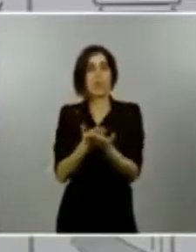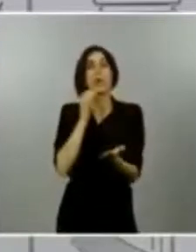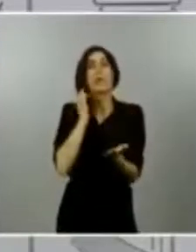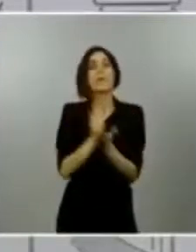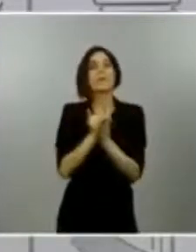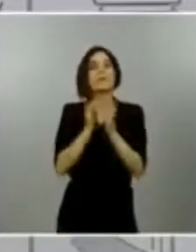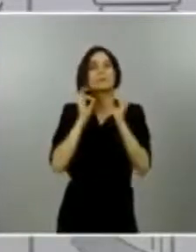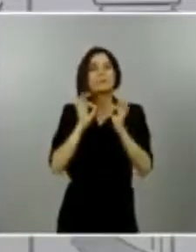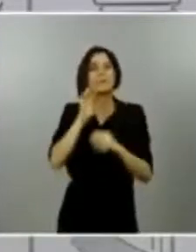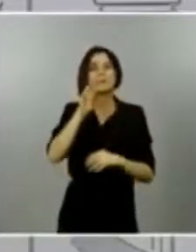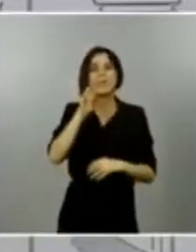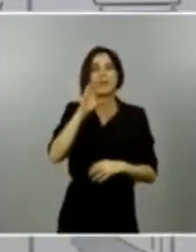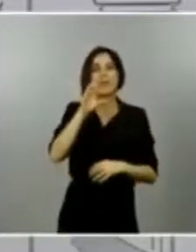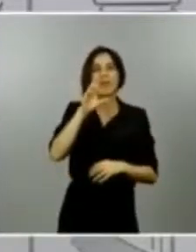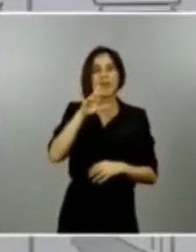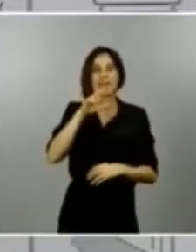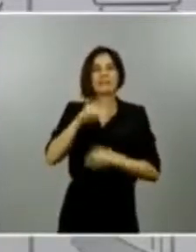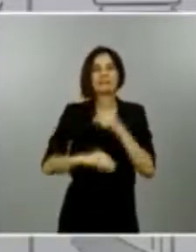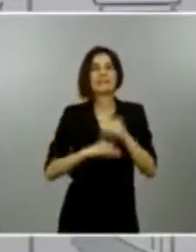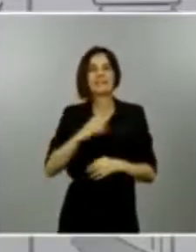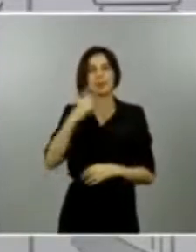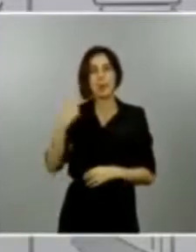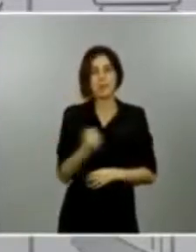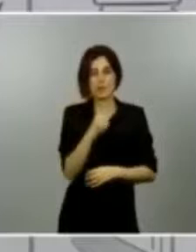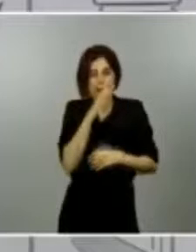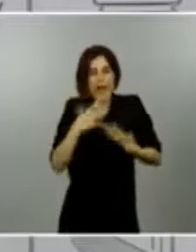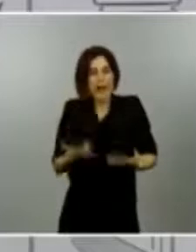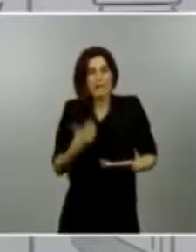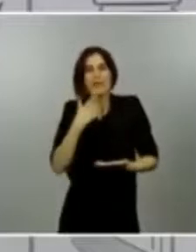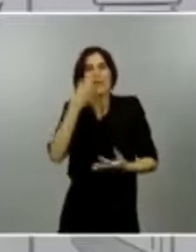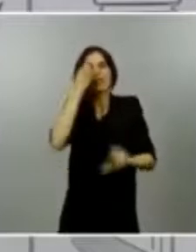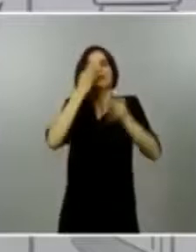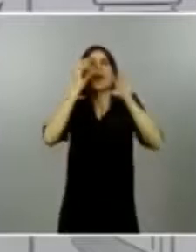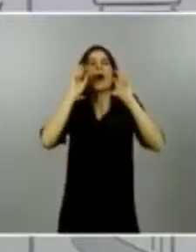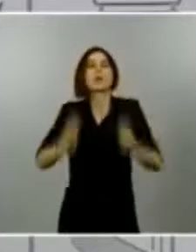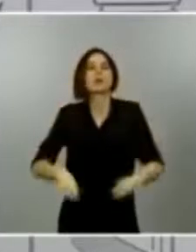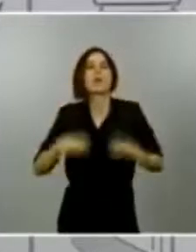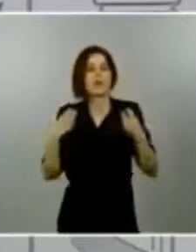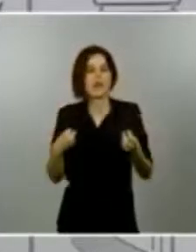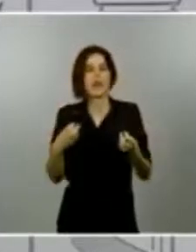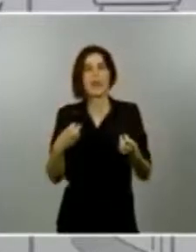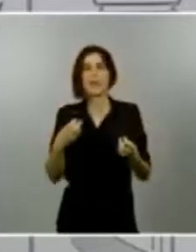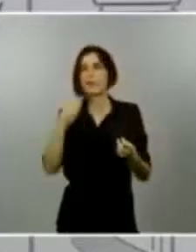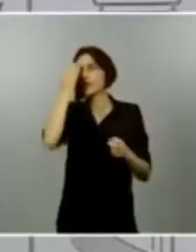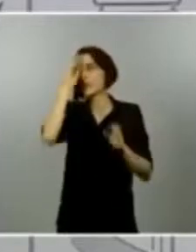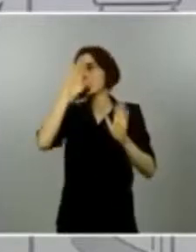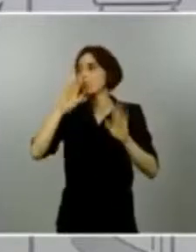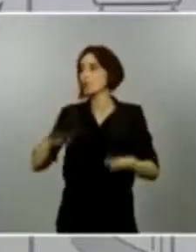tenga el número de pruebas realizadas a día de hoy es el último día me parece que es el 7 de mayo